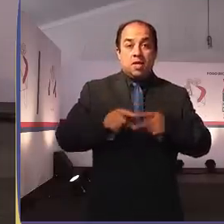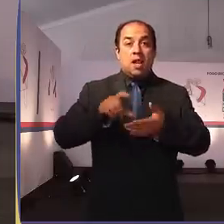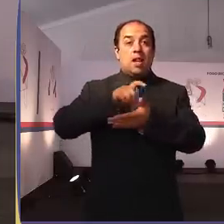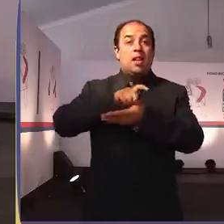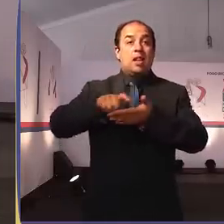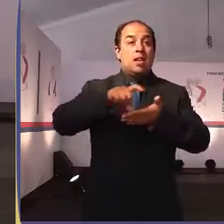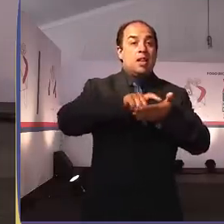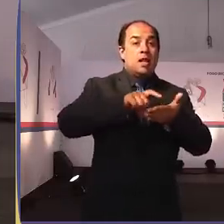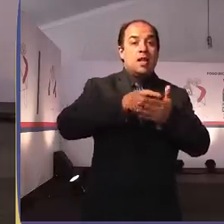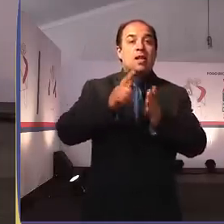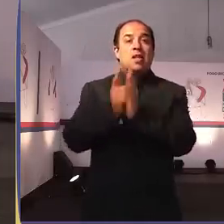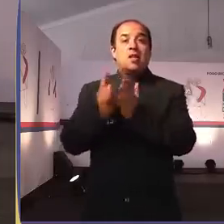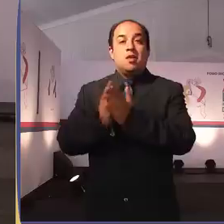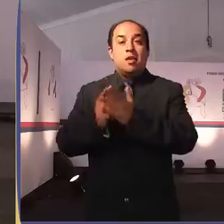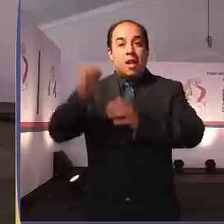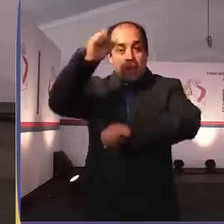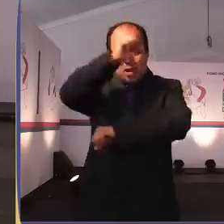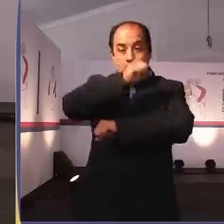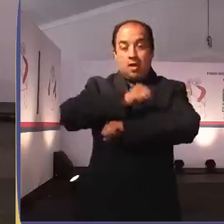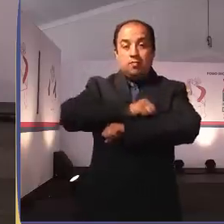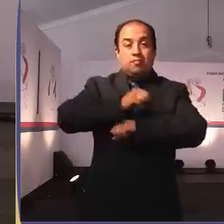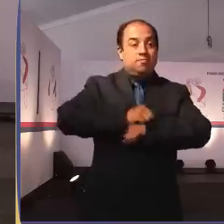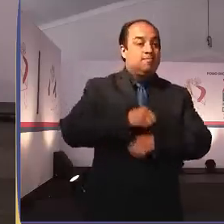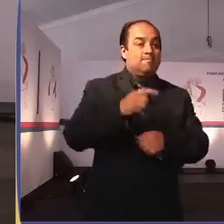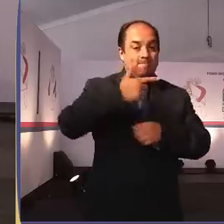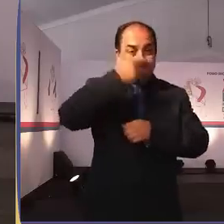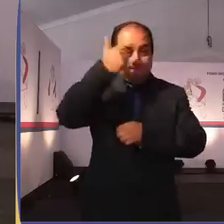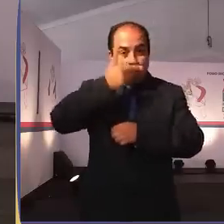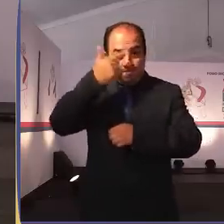las ventanitas de la noche.